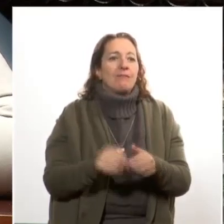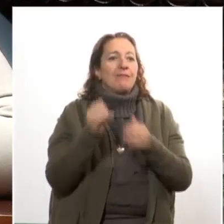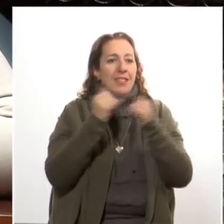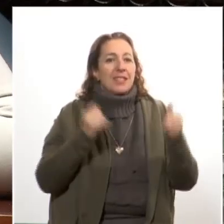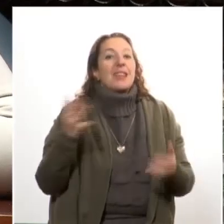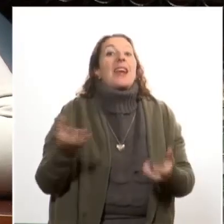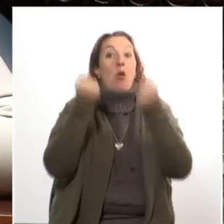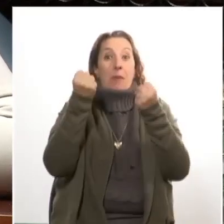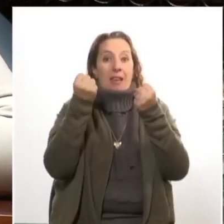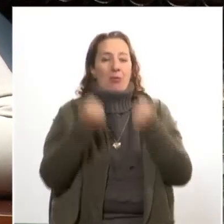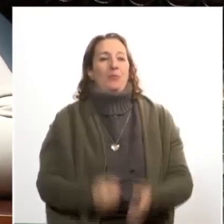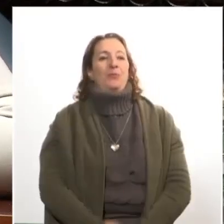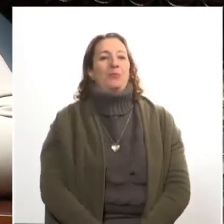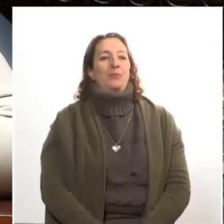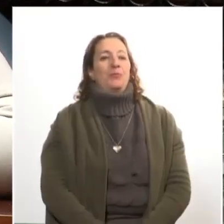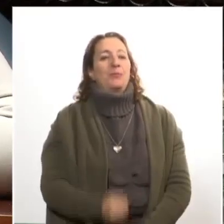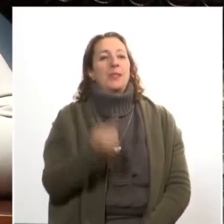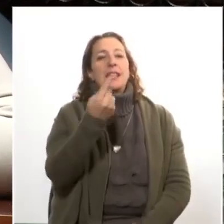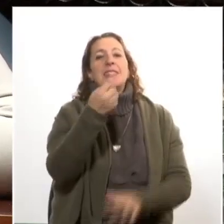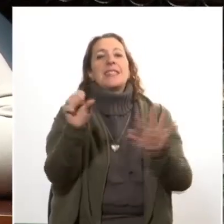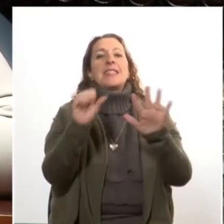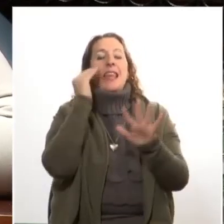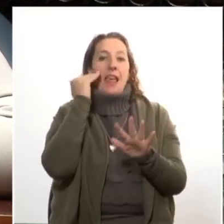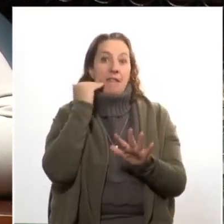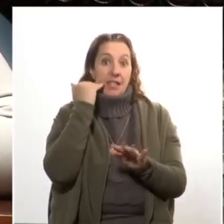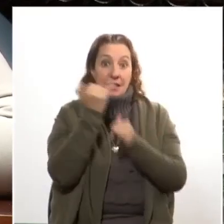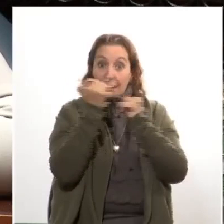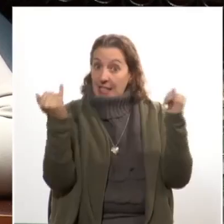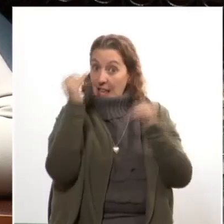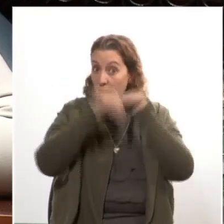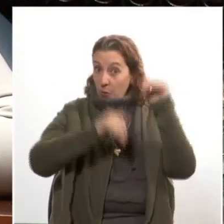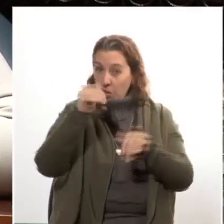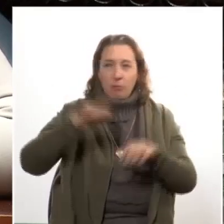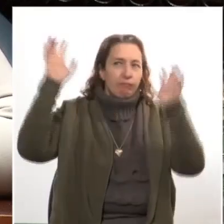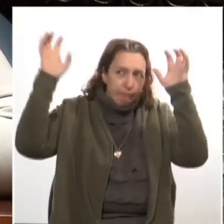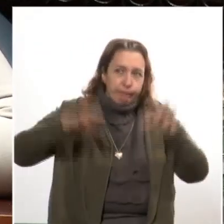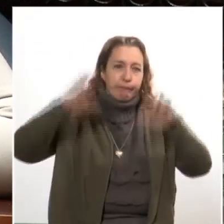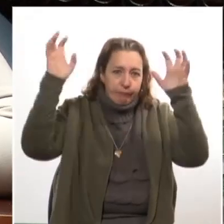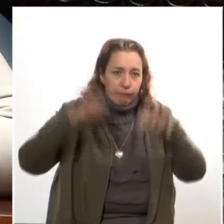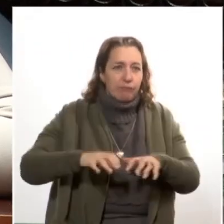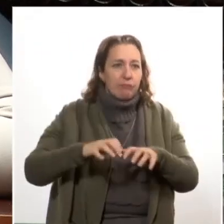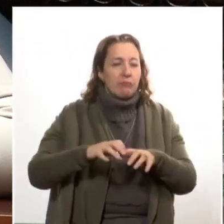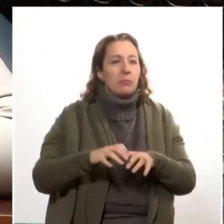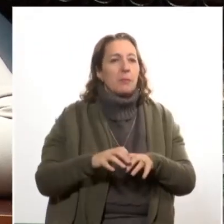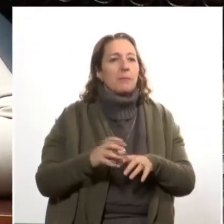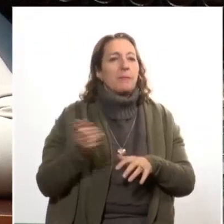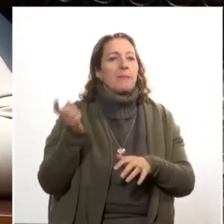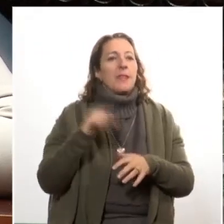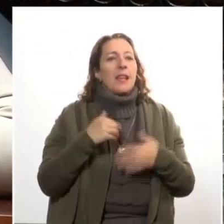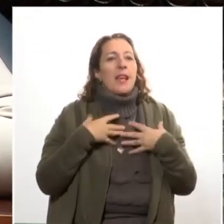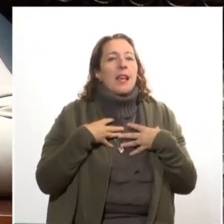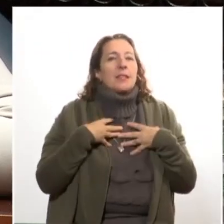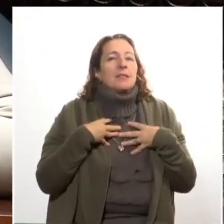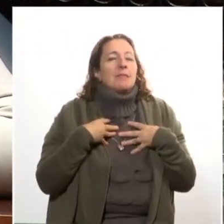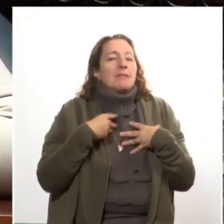recuperado. El 16 de abril, día de la votación, llovía, dentro y fuera de las almas de